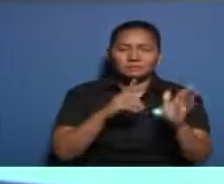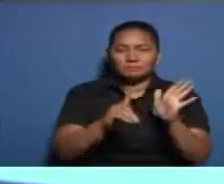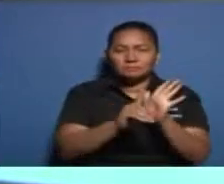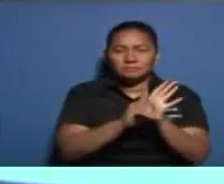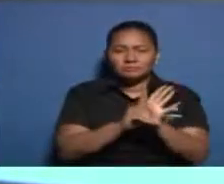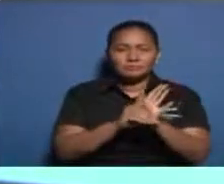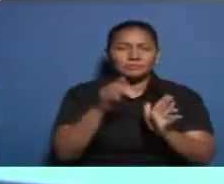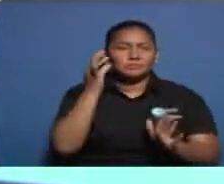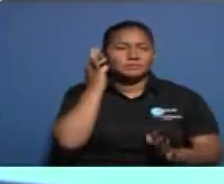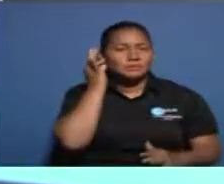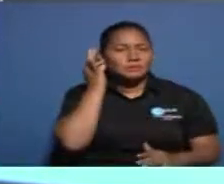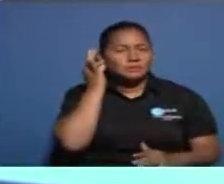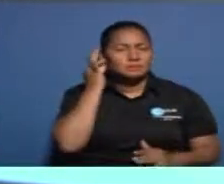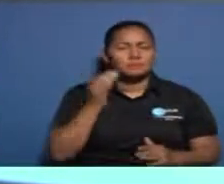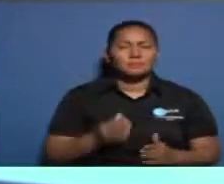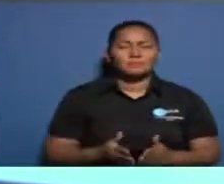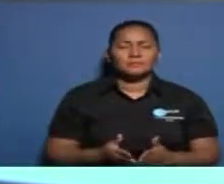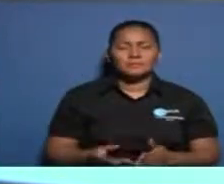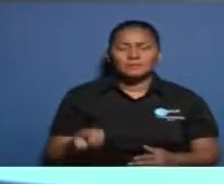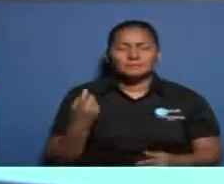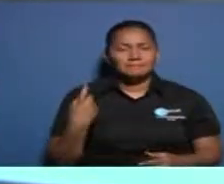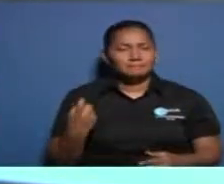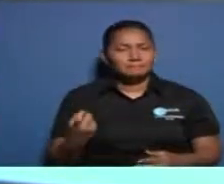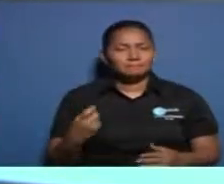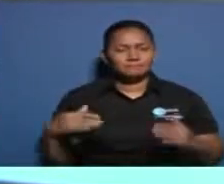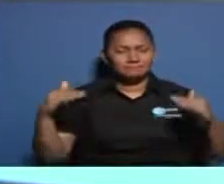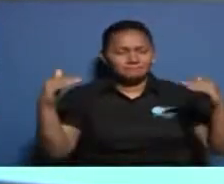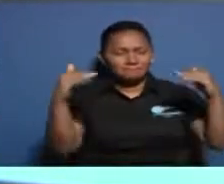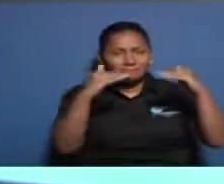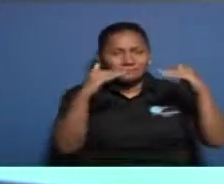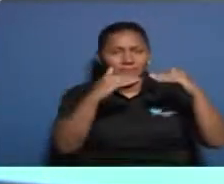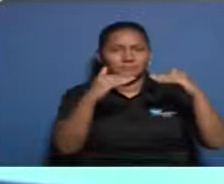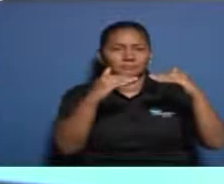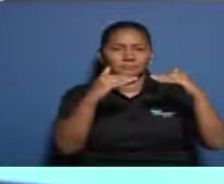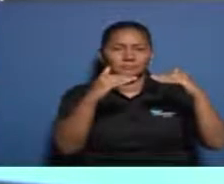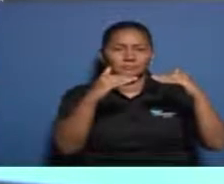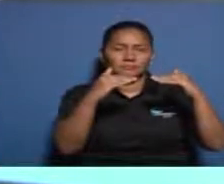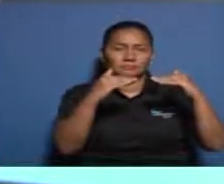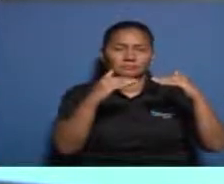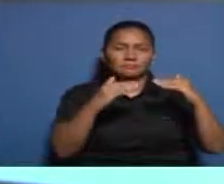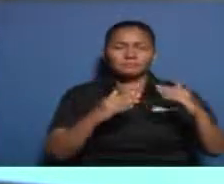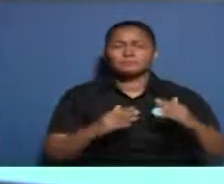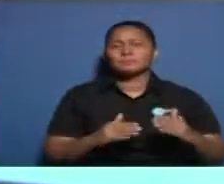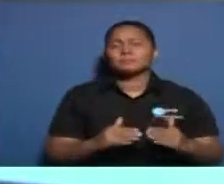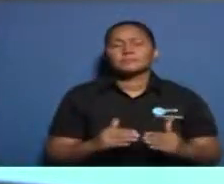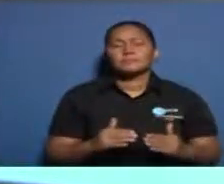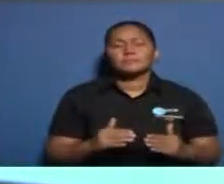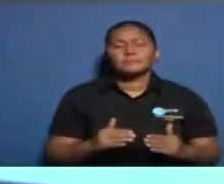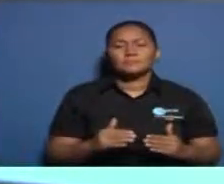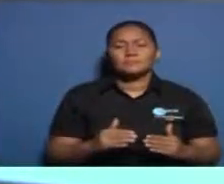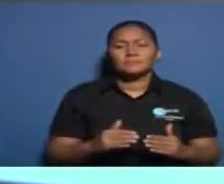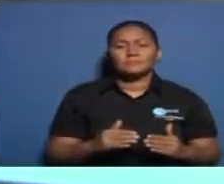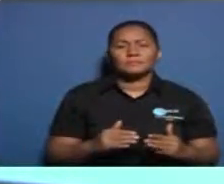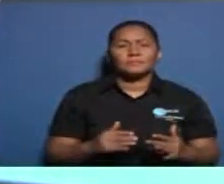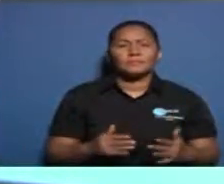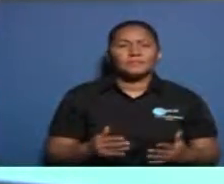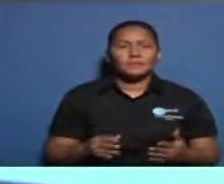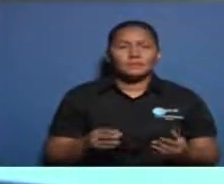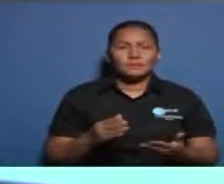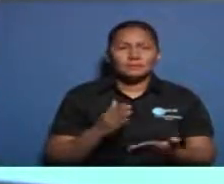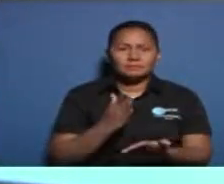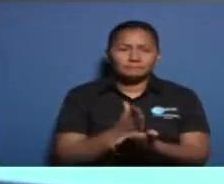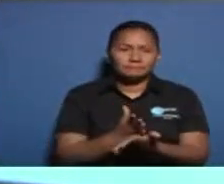todavía nos encontramos frente a retos realmente desafiantes sobre todo en el marco del compromiso que panamá